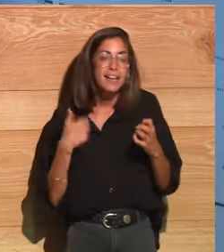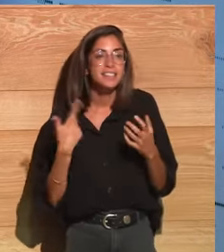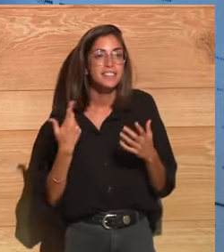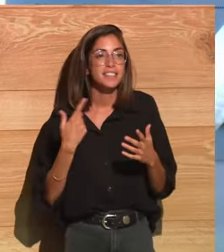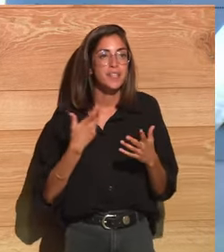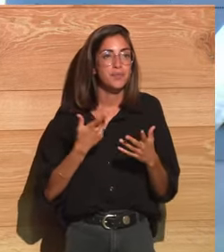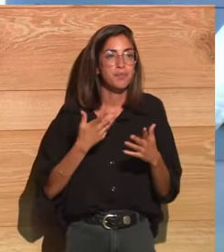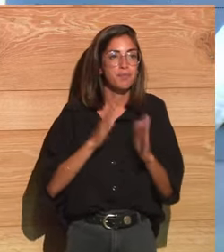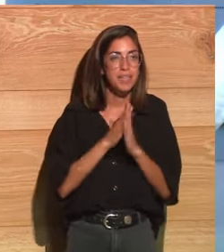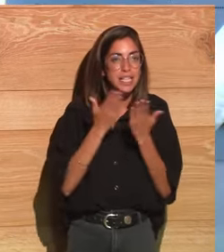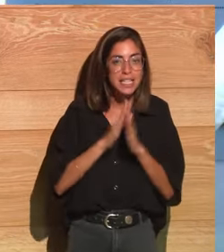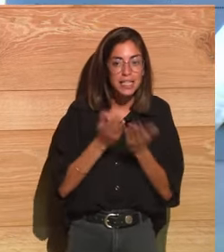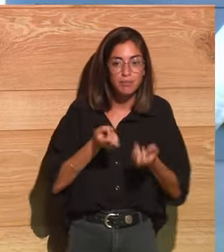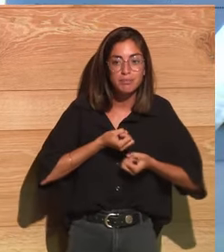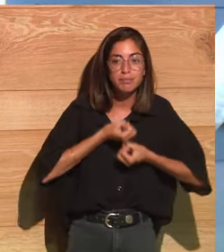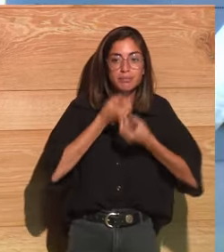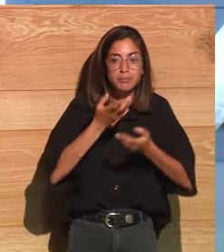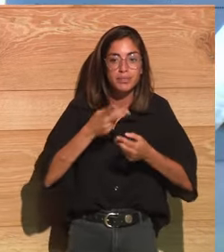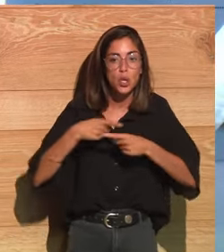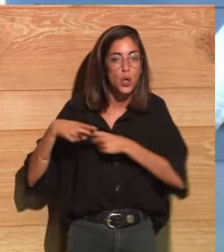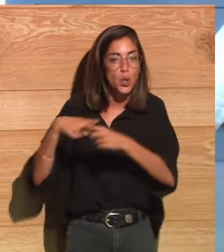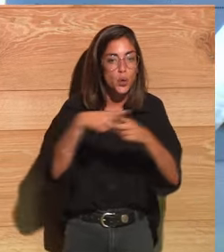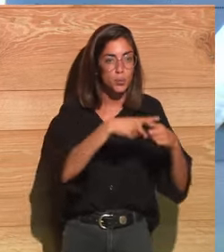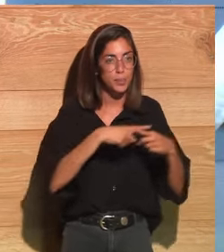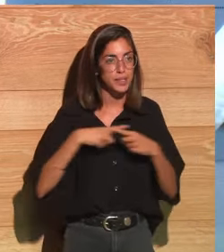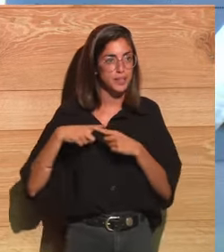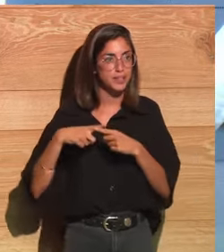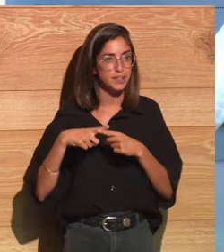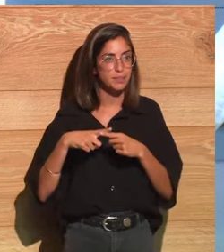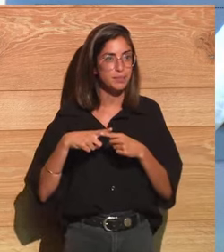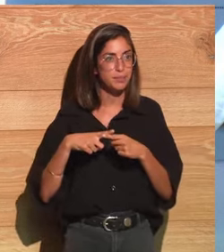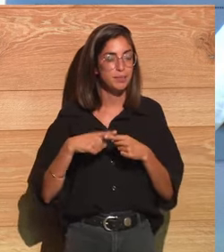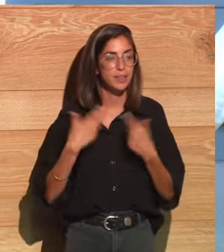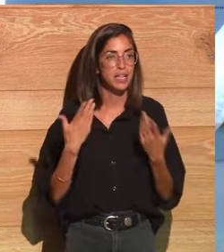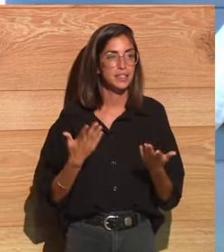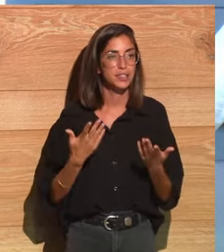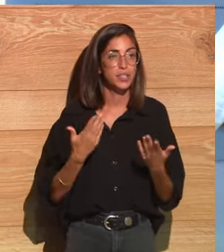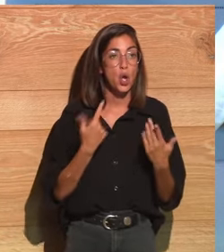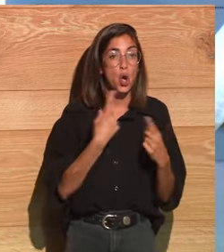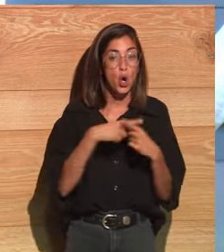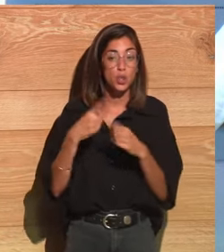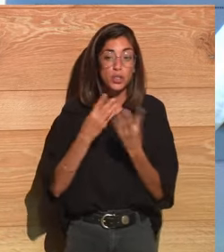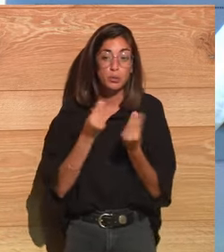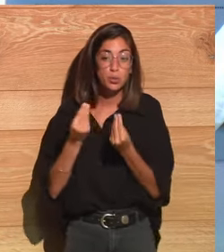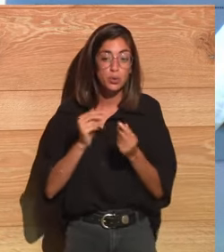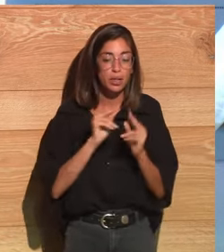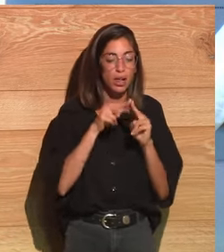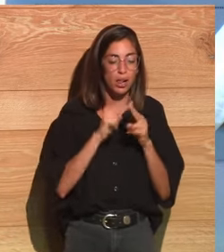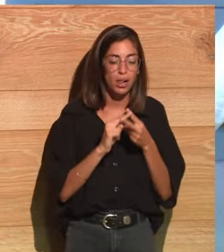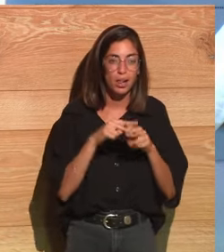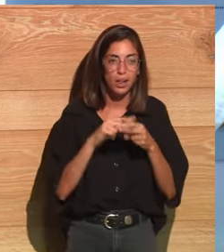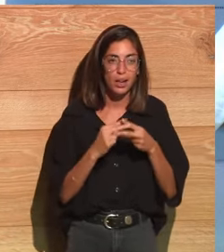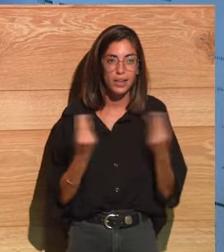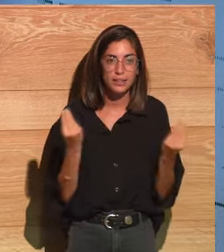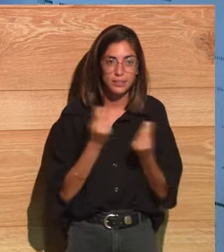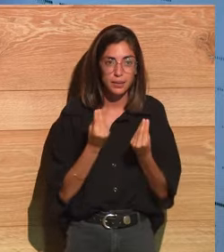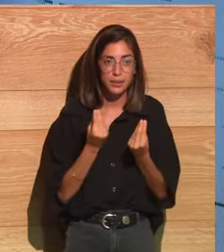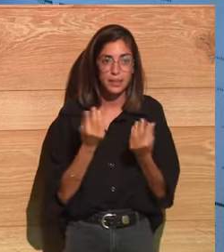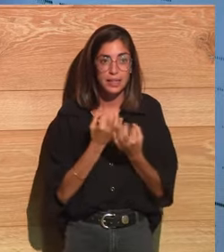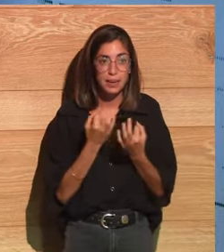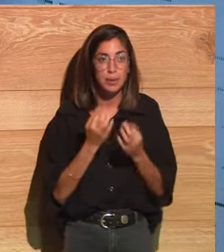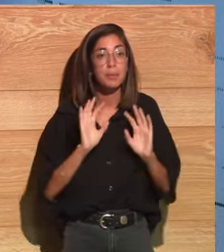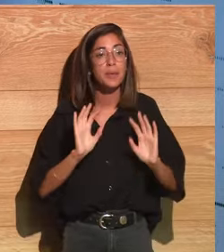número posible, decir, hay muchas cosas que arreglar, pero la evolución funciona y no siempre todo eso que nos